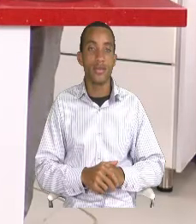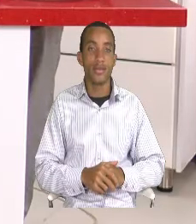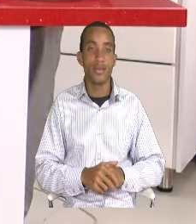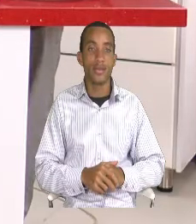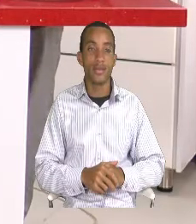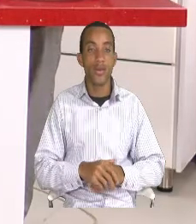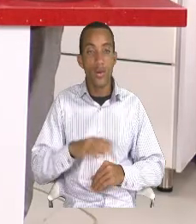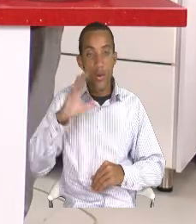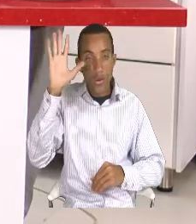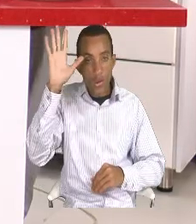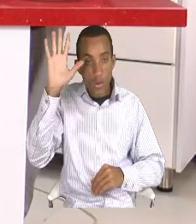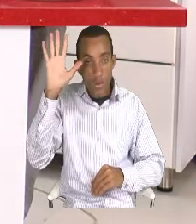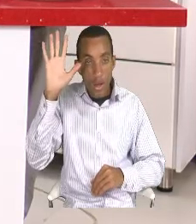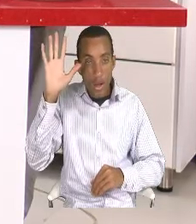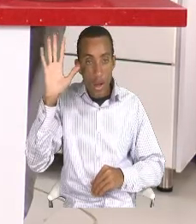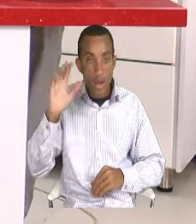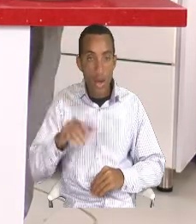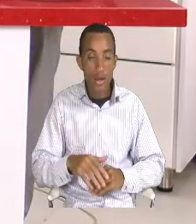Hola, hola.